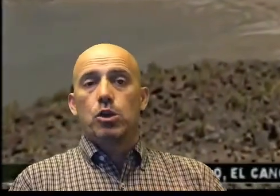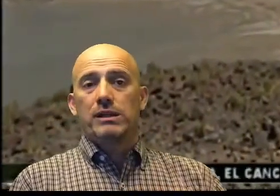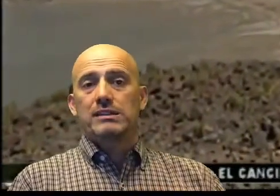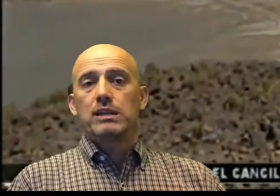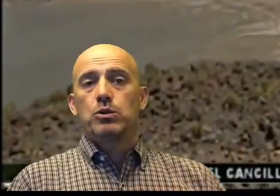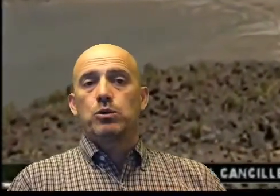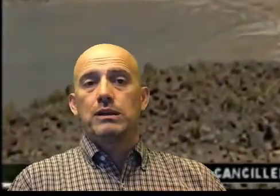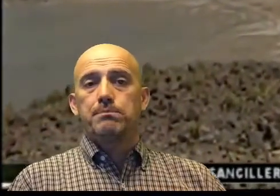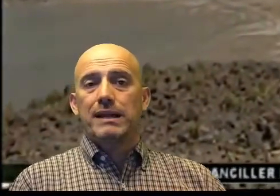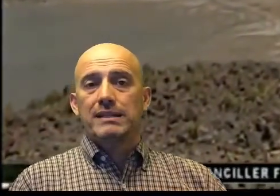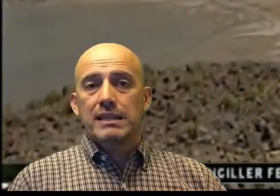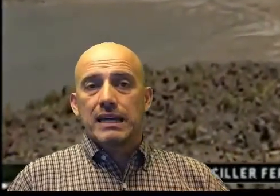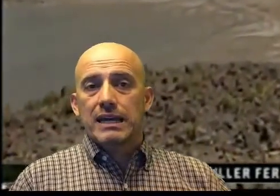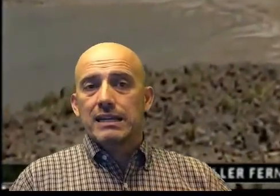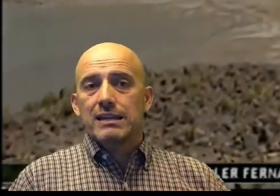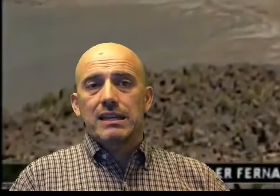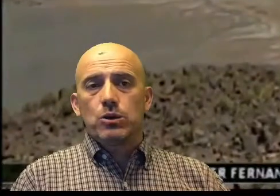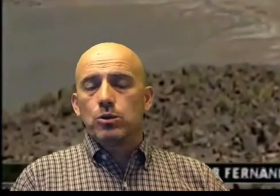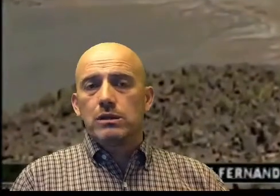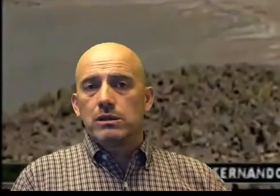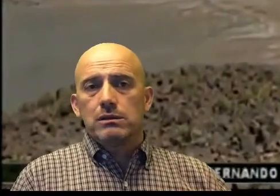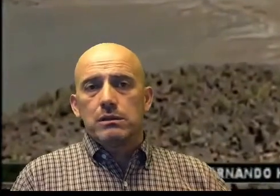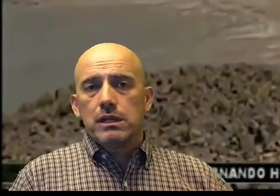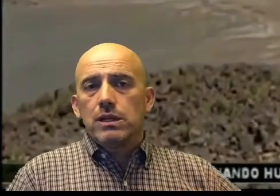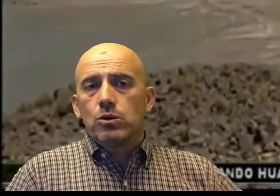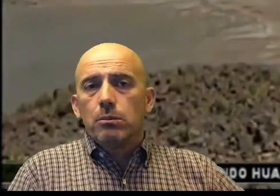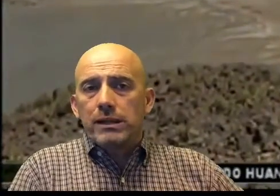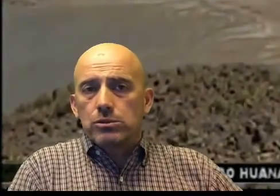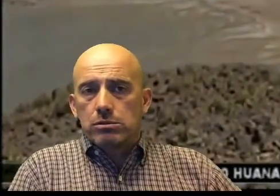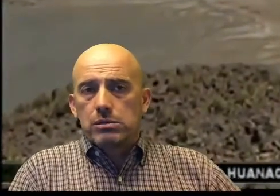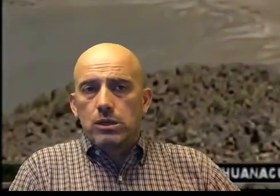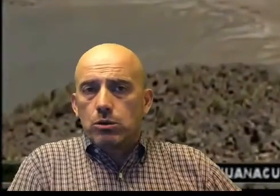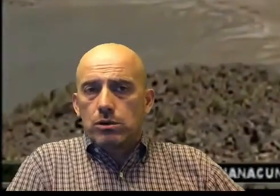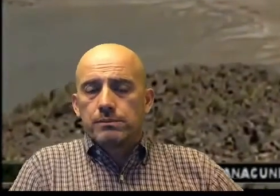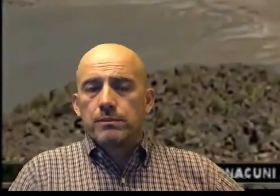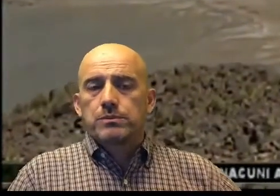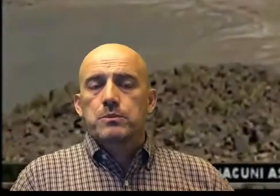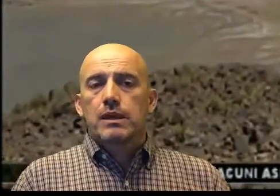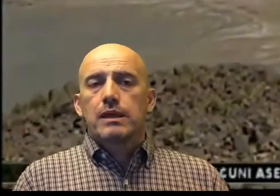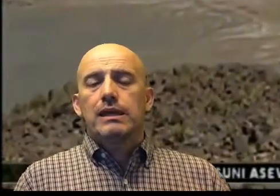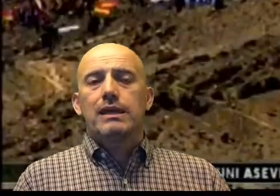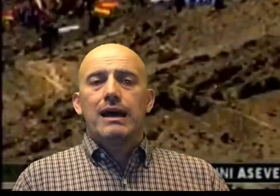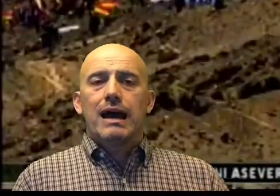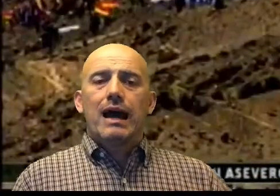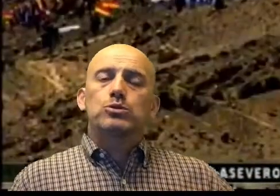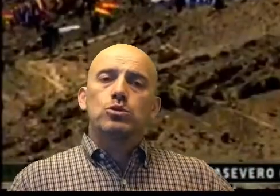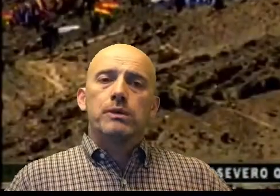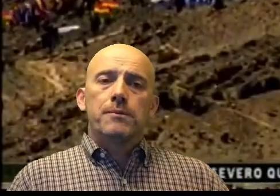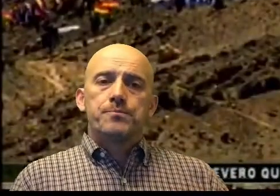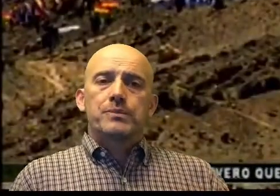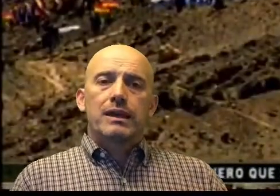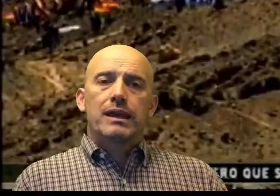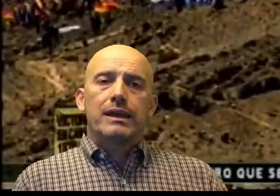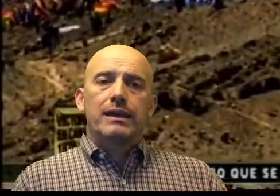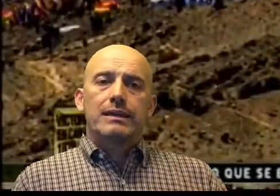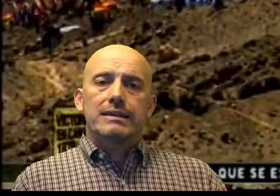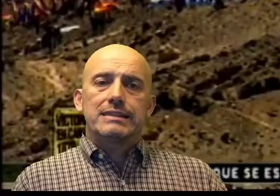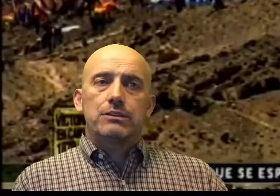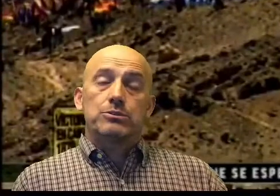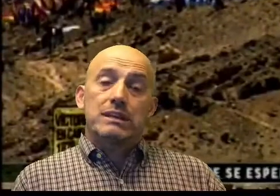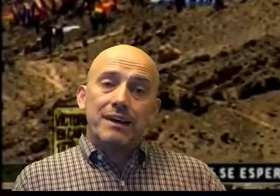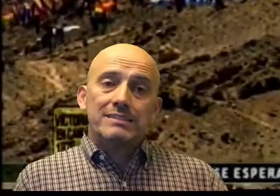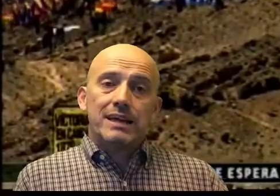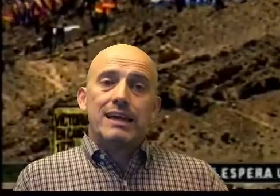no aparece en ninguna parte de guerra de ningún de ningún bando ninguno y asume que